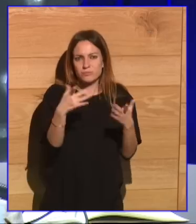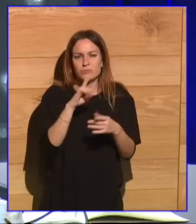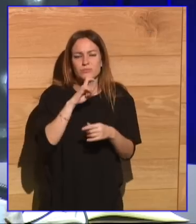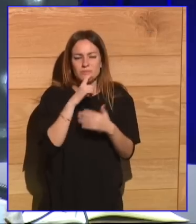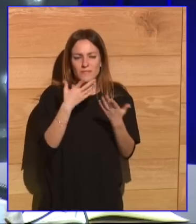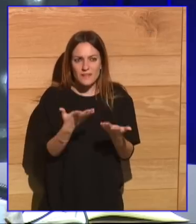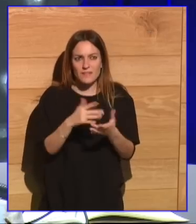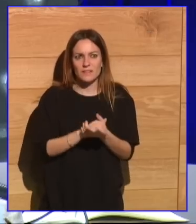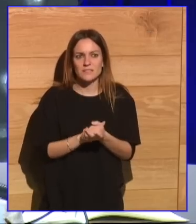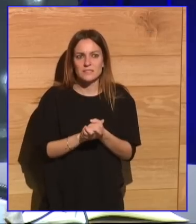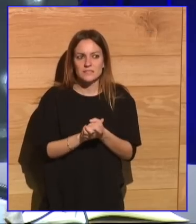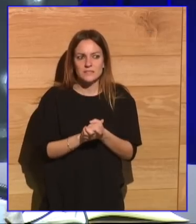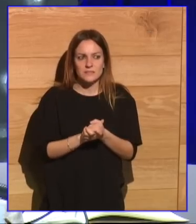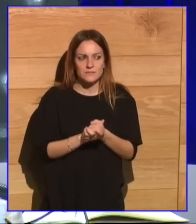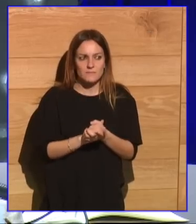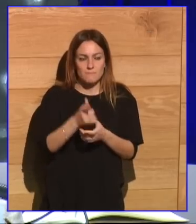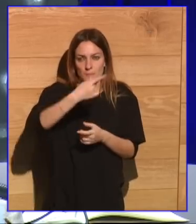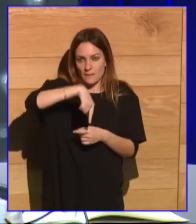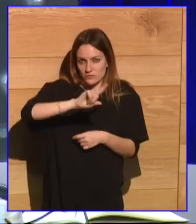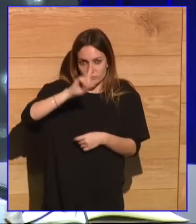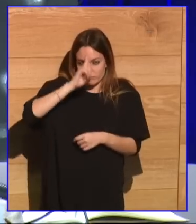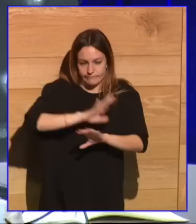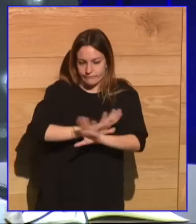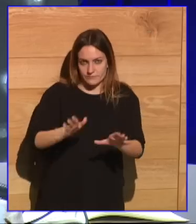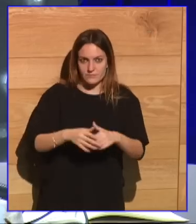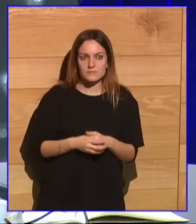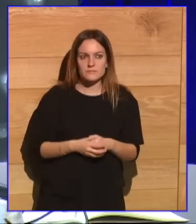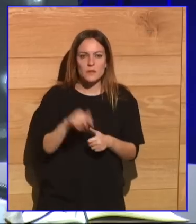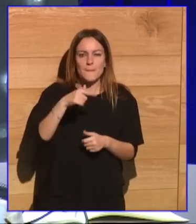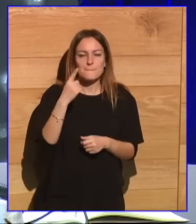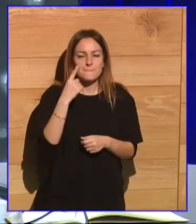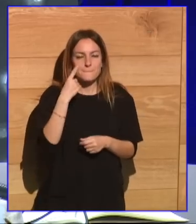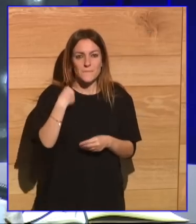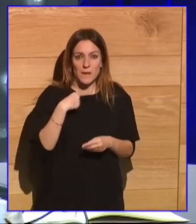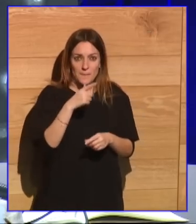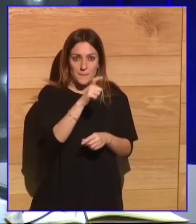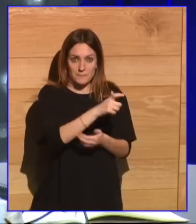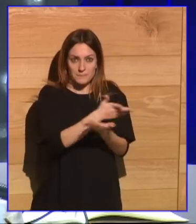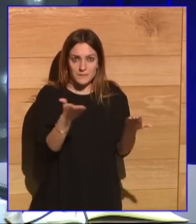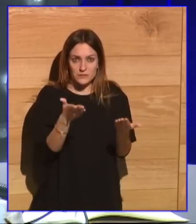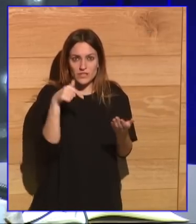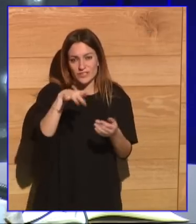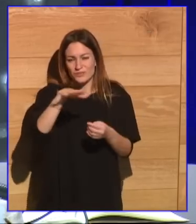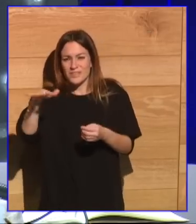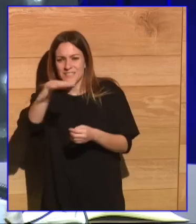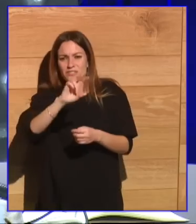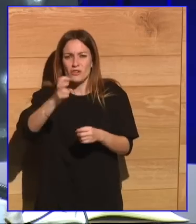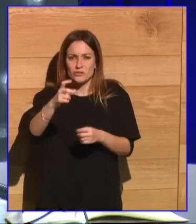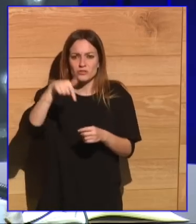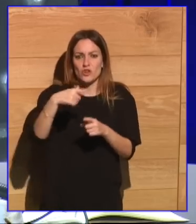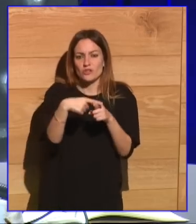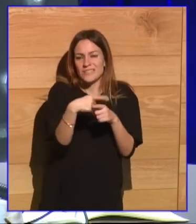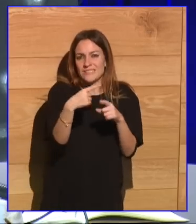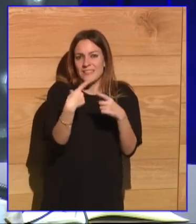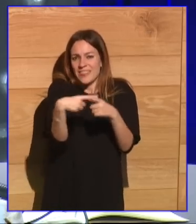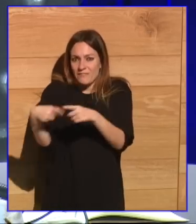complejo pero no tenemos ni idea, que eso es lo más importante. Pero te das cuenta que esas mismas personas en otros lugares estarían haciendo cosas completamente distintas y que